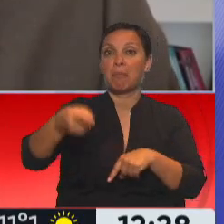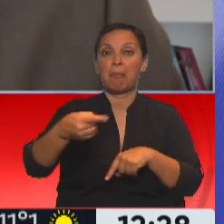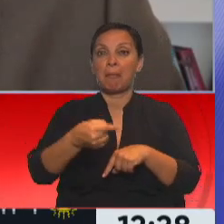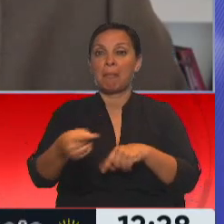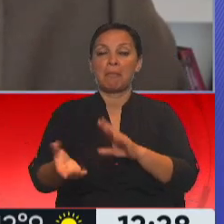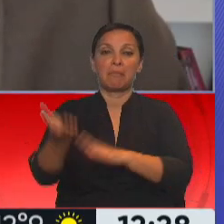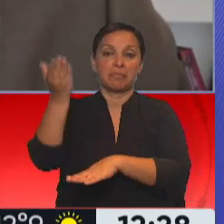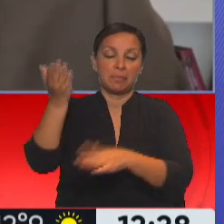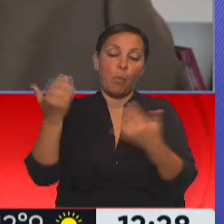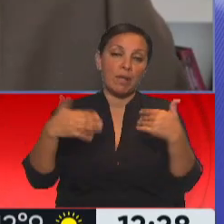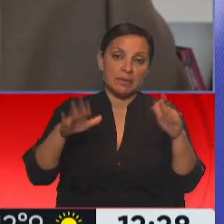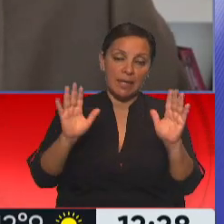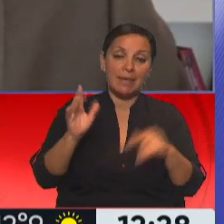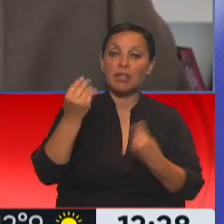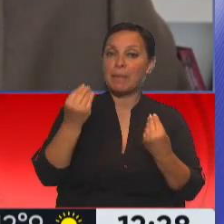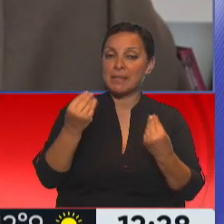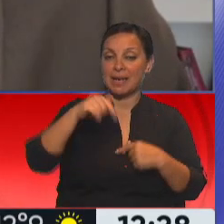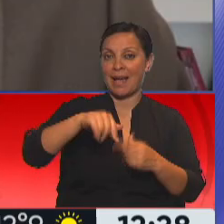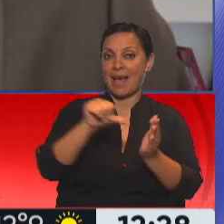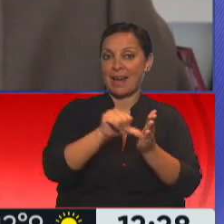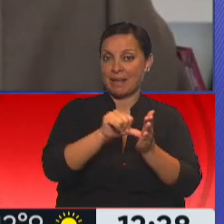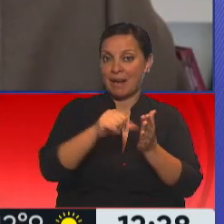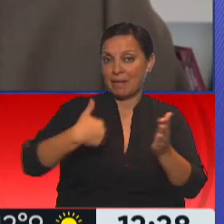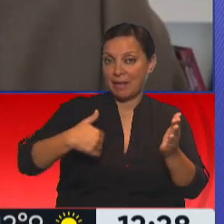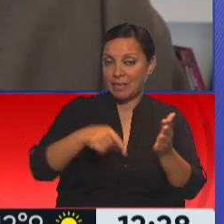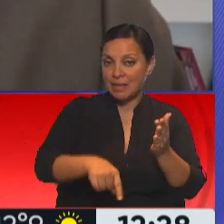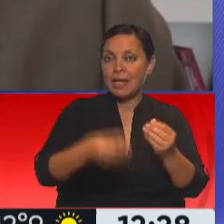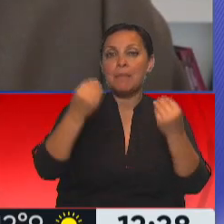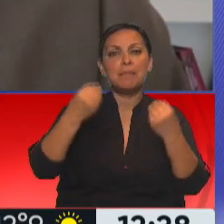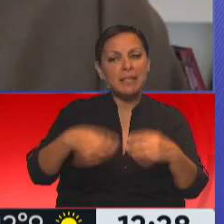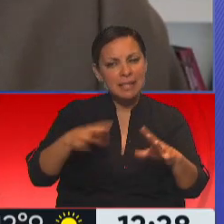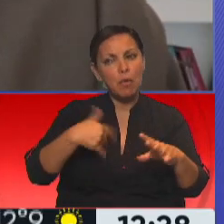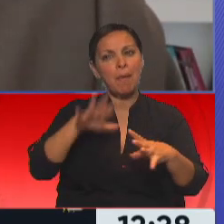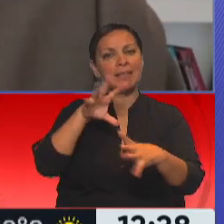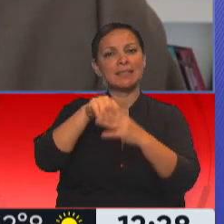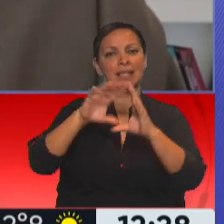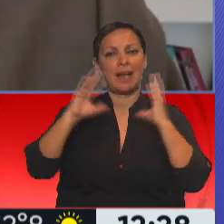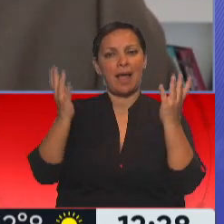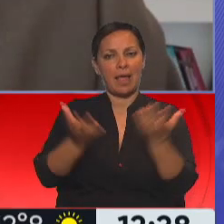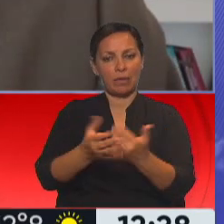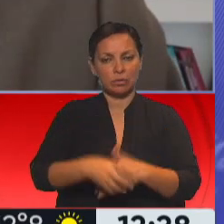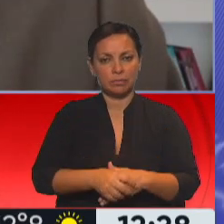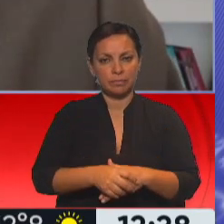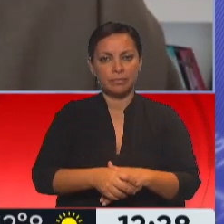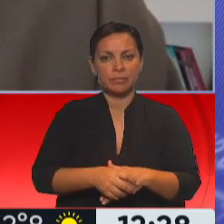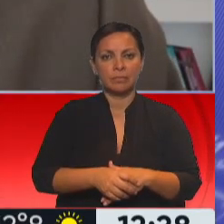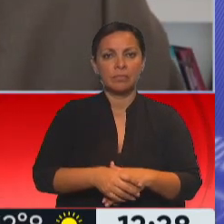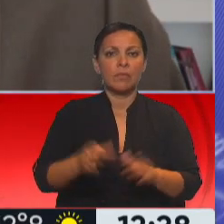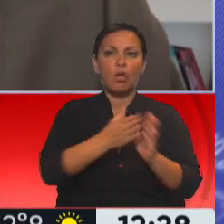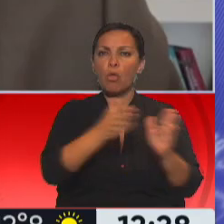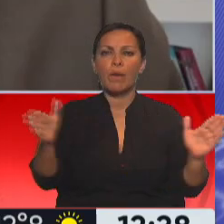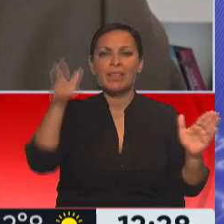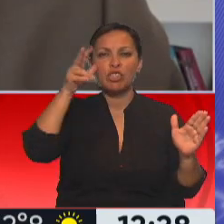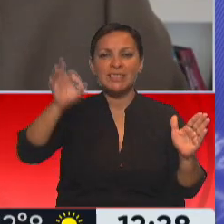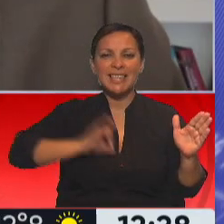en un país que para mí lo más importante es que empezamos a estar más integrados al mundo. Argentina estuvo durante un modelo de 80 años que